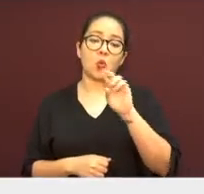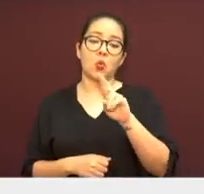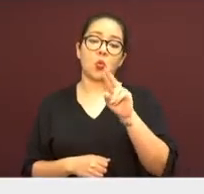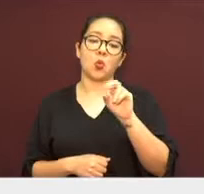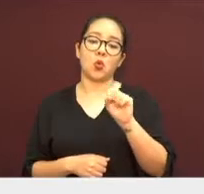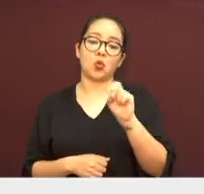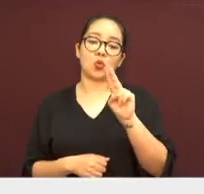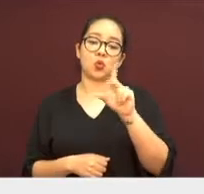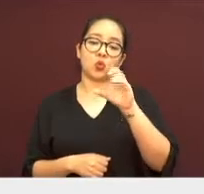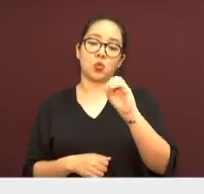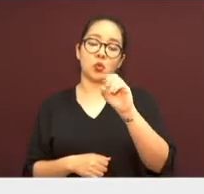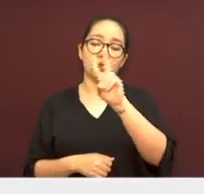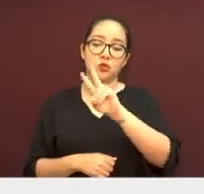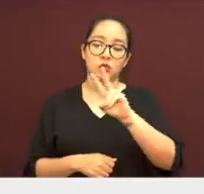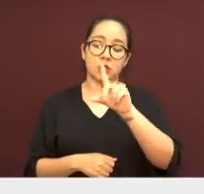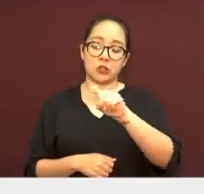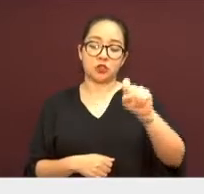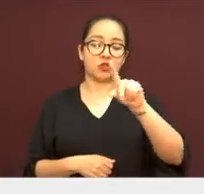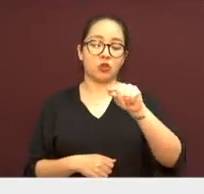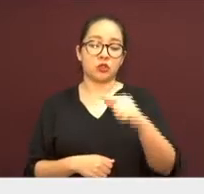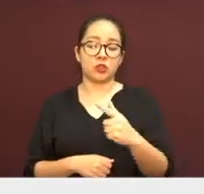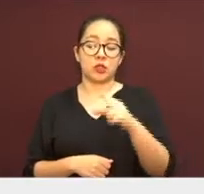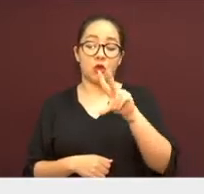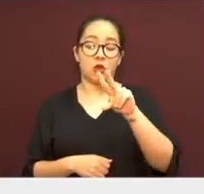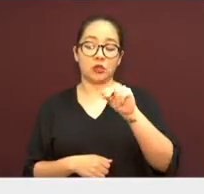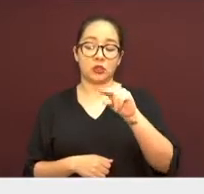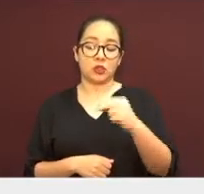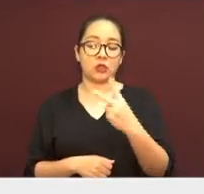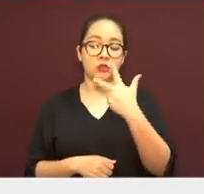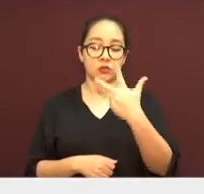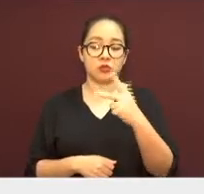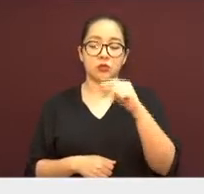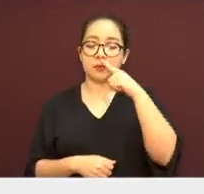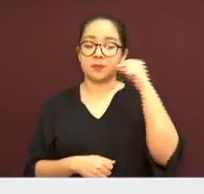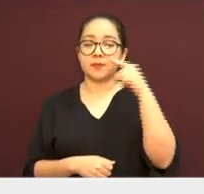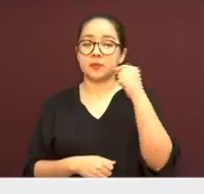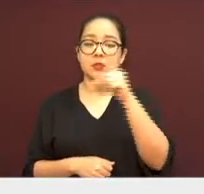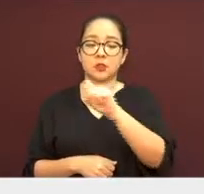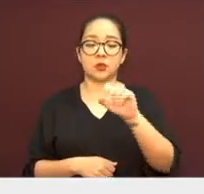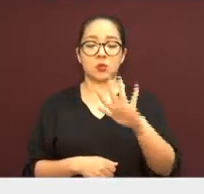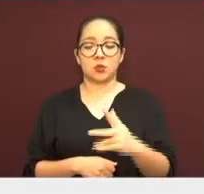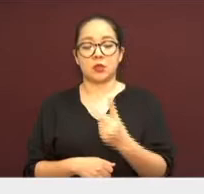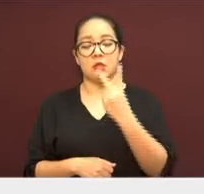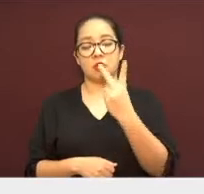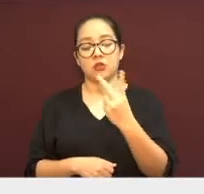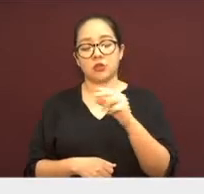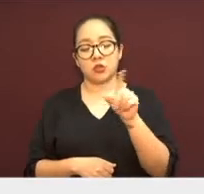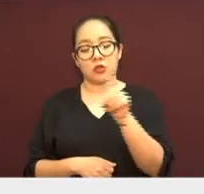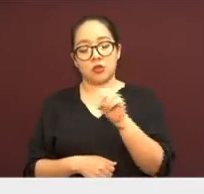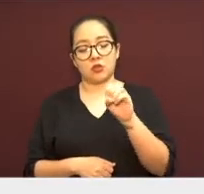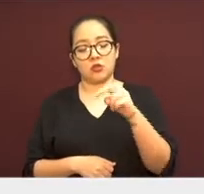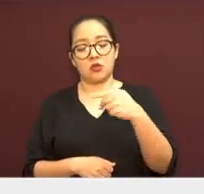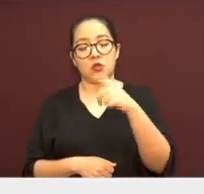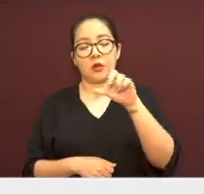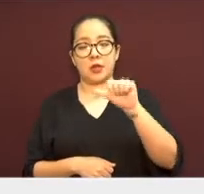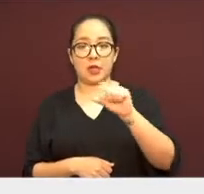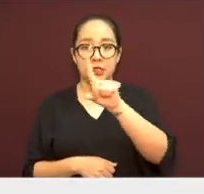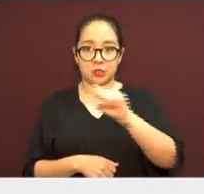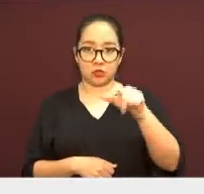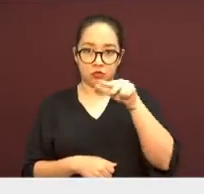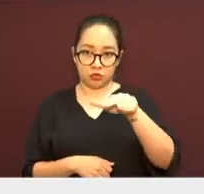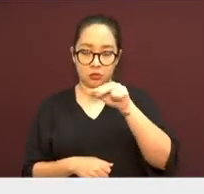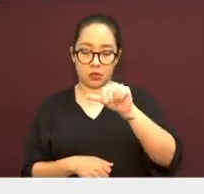188 emiliano zapata 152 zongolica 118 amatlán de los